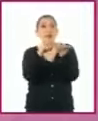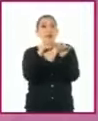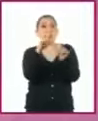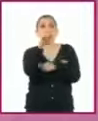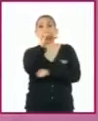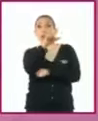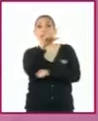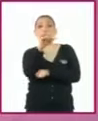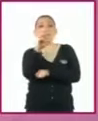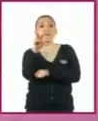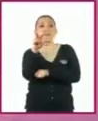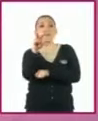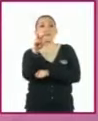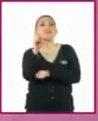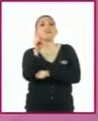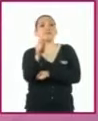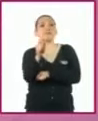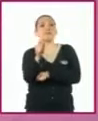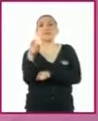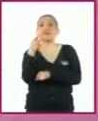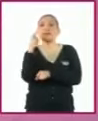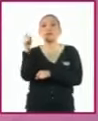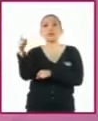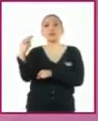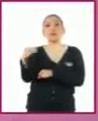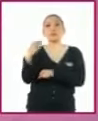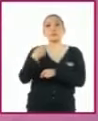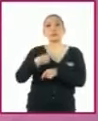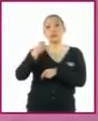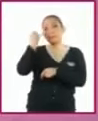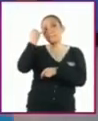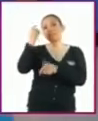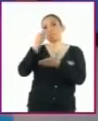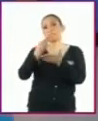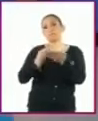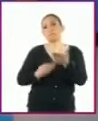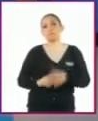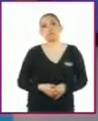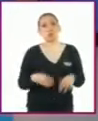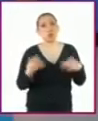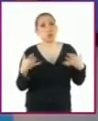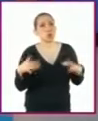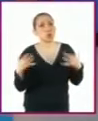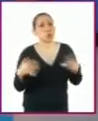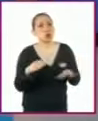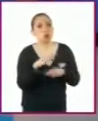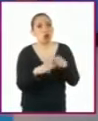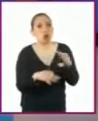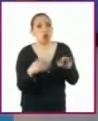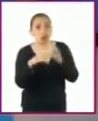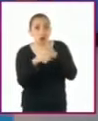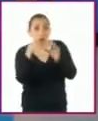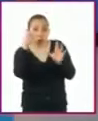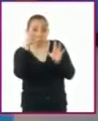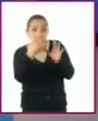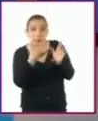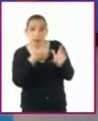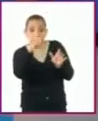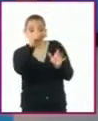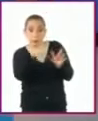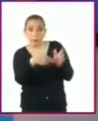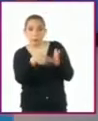L y V, que hace referencia al nombre del autor. Qué impresionantes son todos los detalles que rodean a